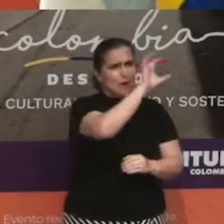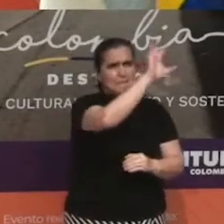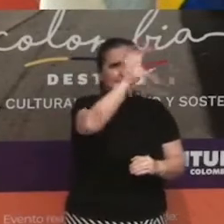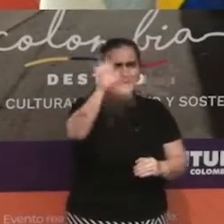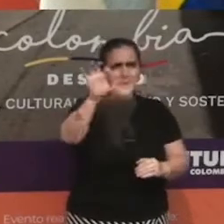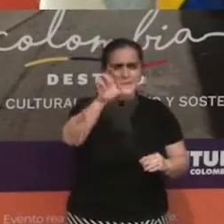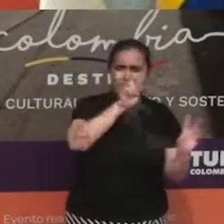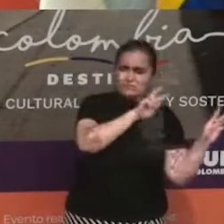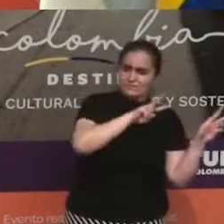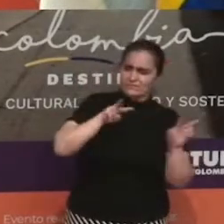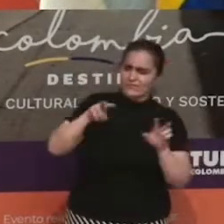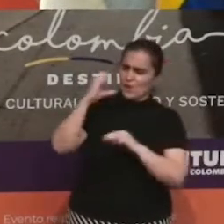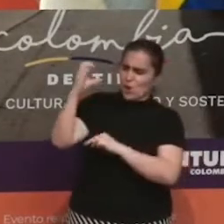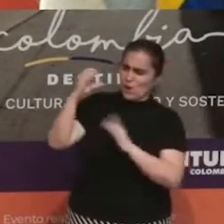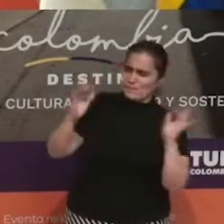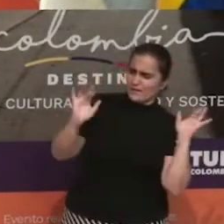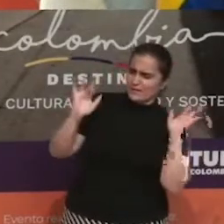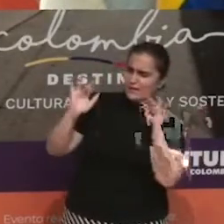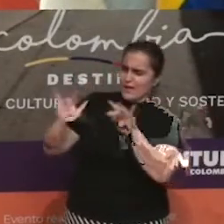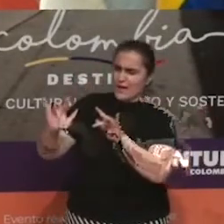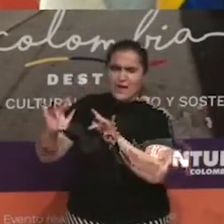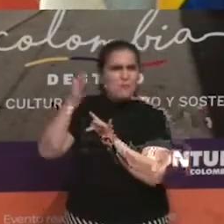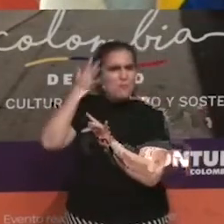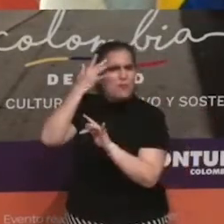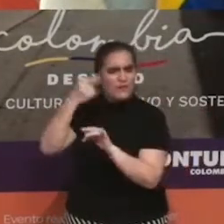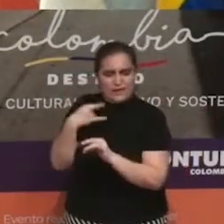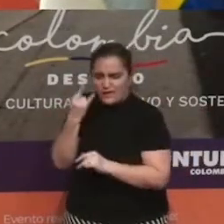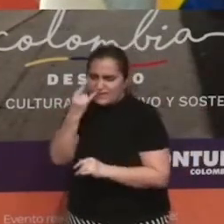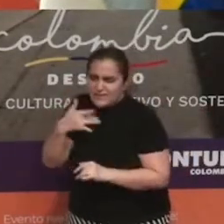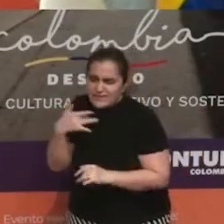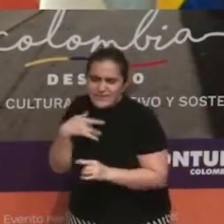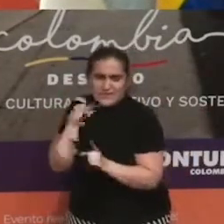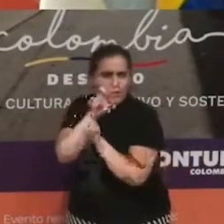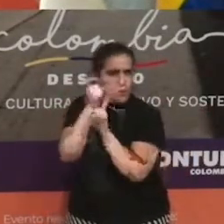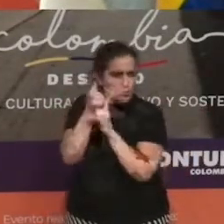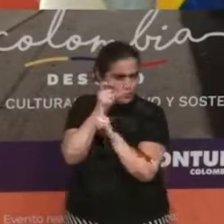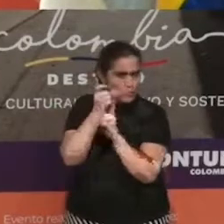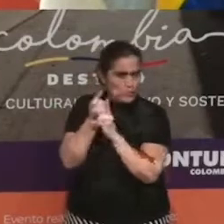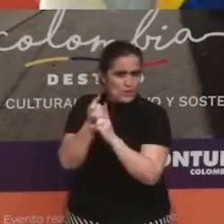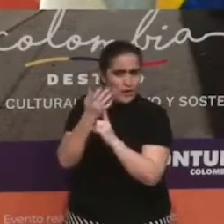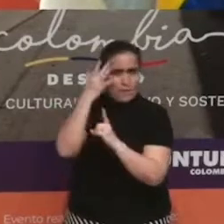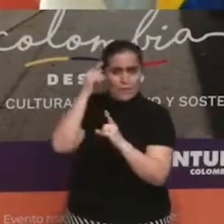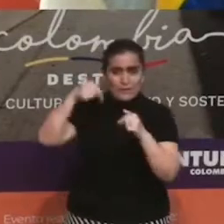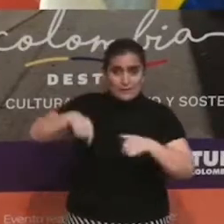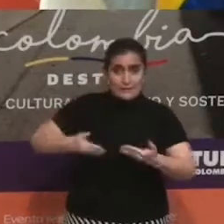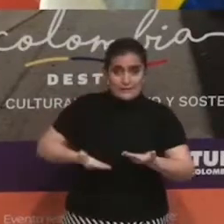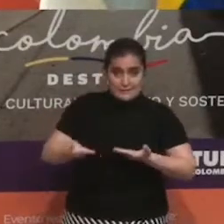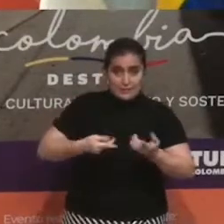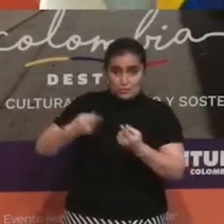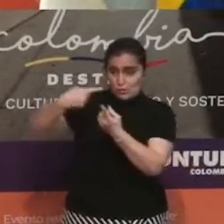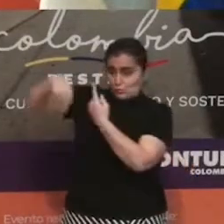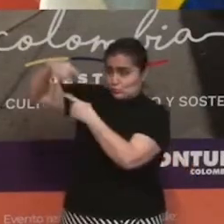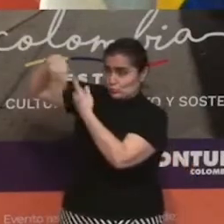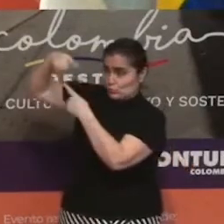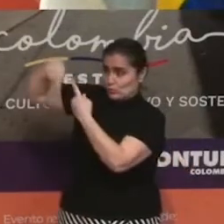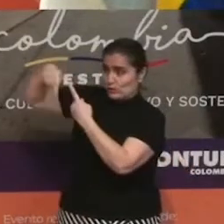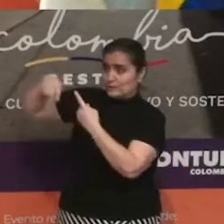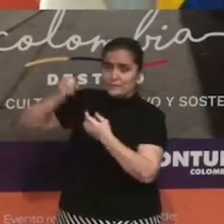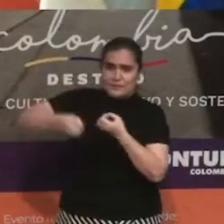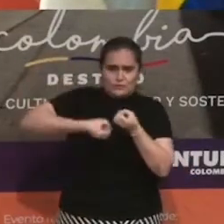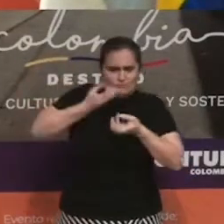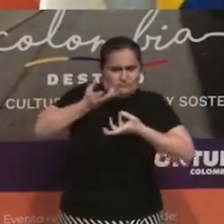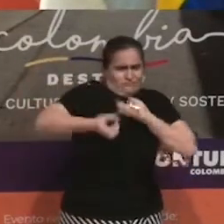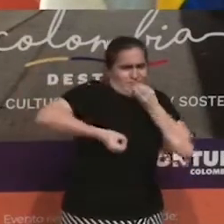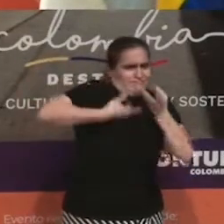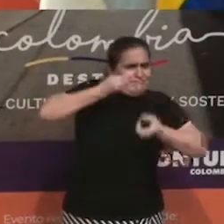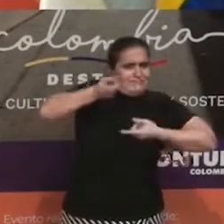la principal ventaja competitiva que tiene Colombia cuando se presta como oferente de servicios turísticos es nuestras expresiones culturales. Este